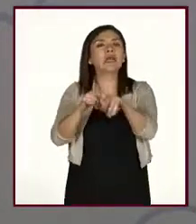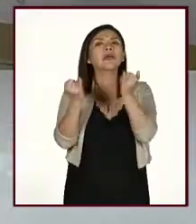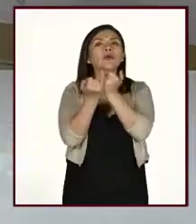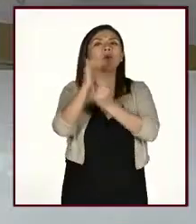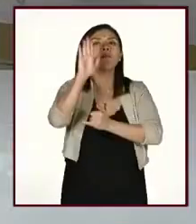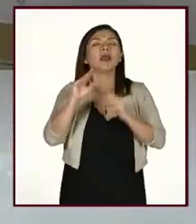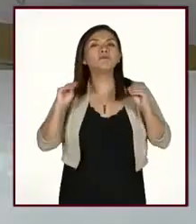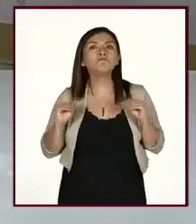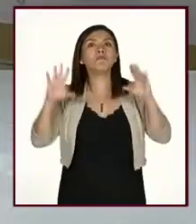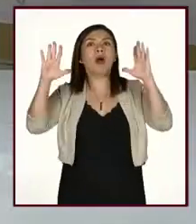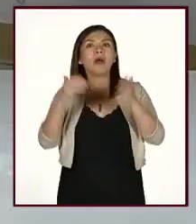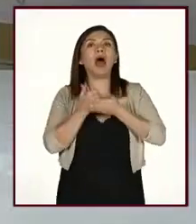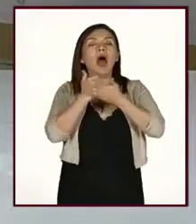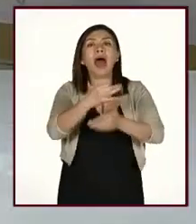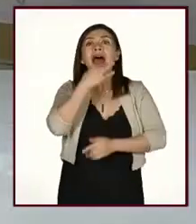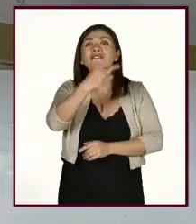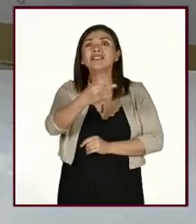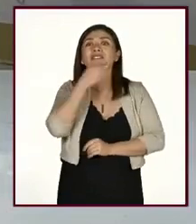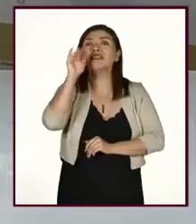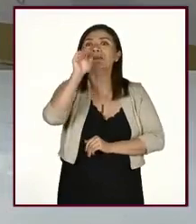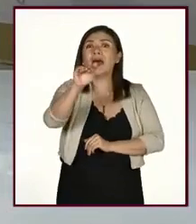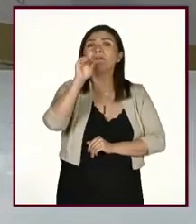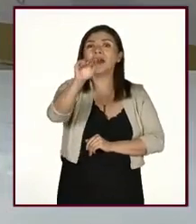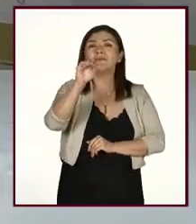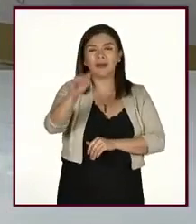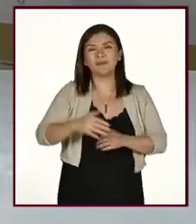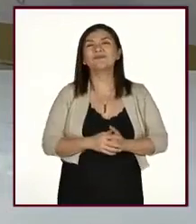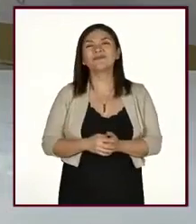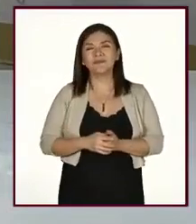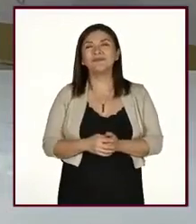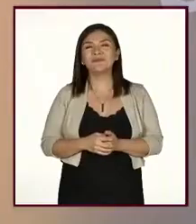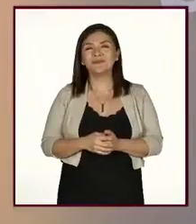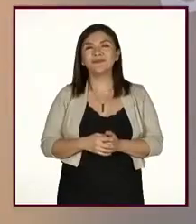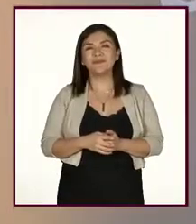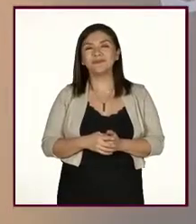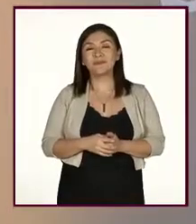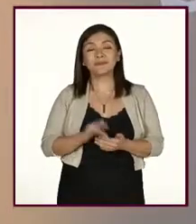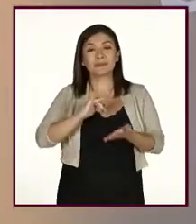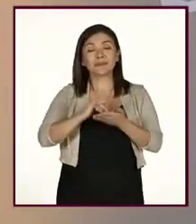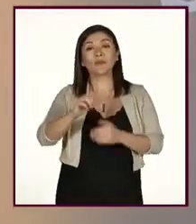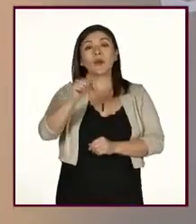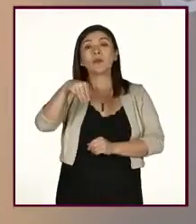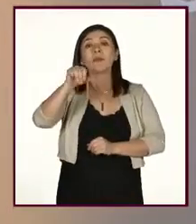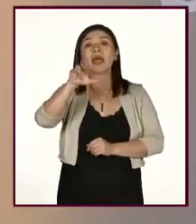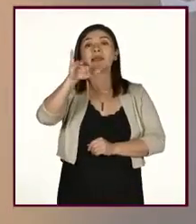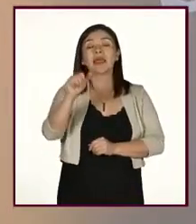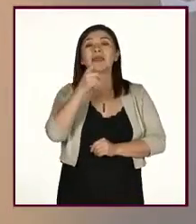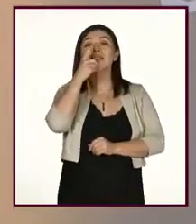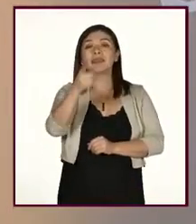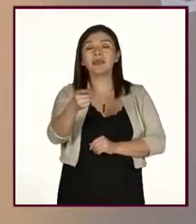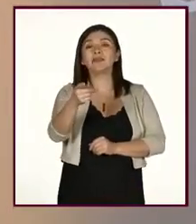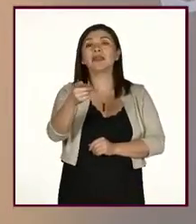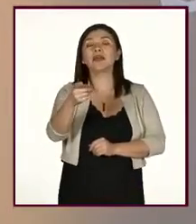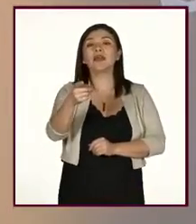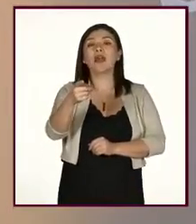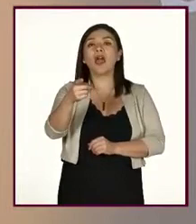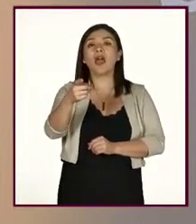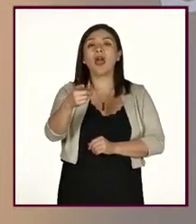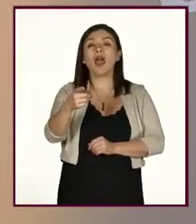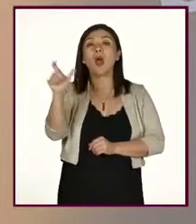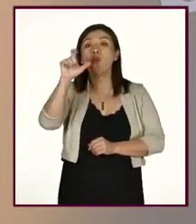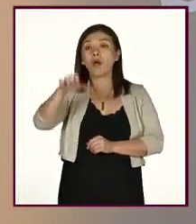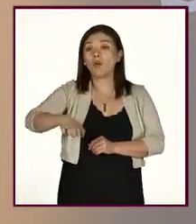situación de activación, de hipervigilancia, de hiperalerta. Muy bien, sí. Gracias, doctor. María de los Dolores Espinosa Martínez, ¿en